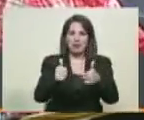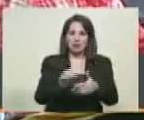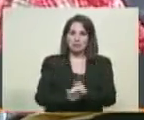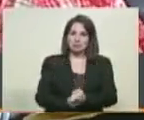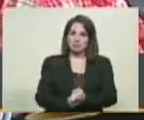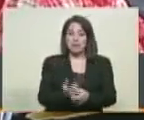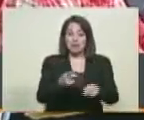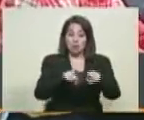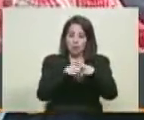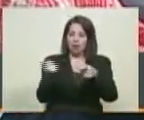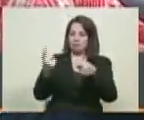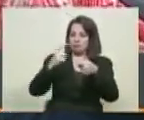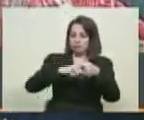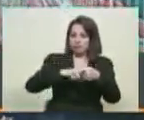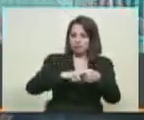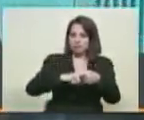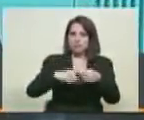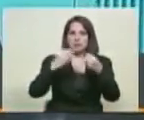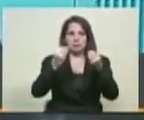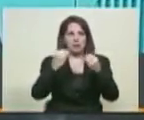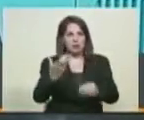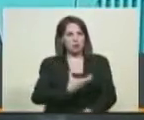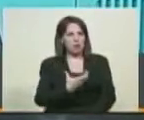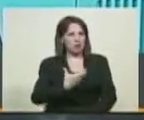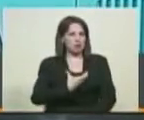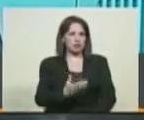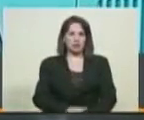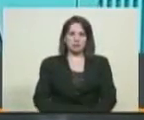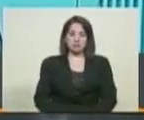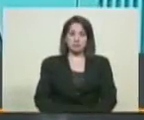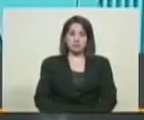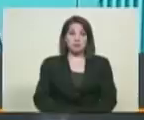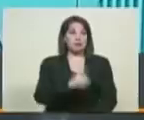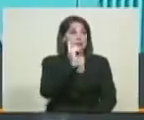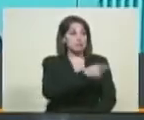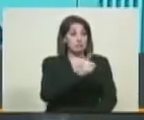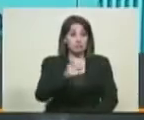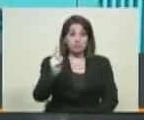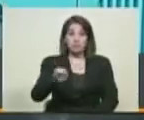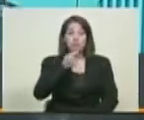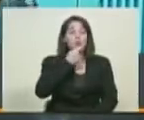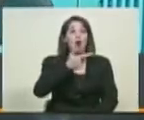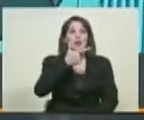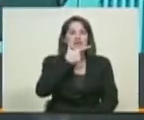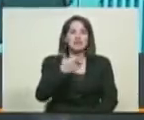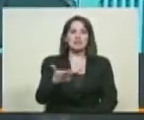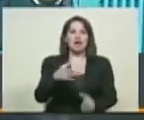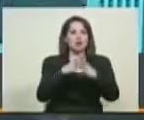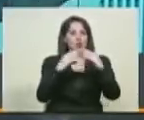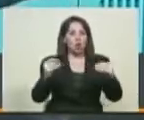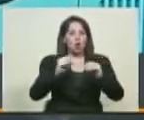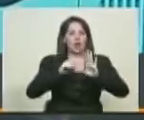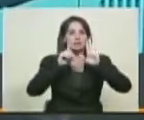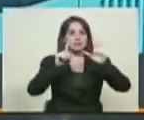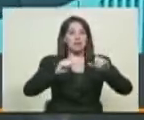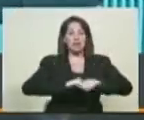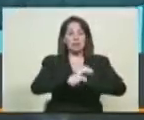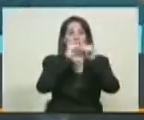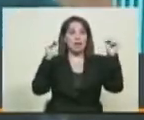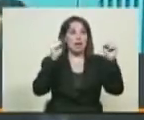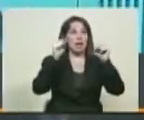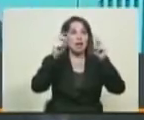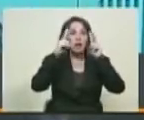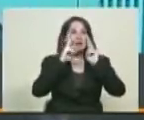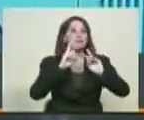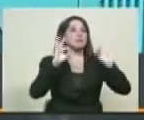contrata. ¿Para qué contratamos a un alcalde? Para que ponga la ciudad bonita, esté a las 6 de la mañana limpiando